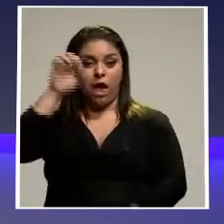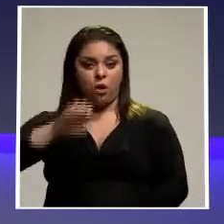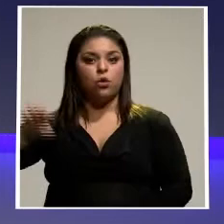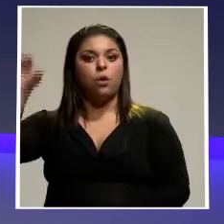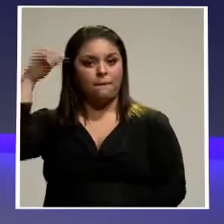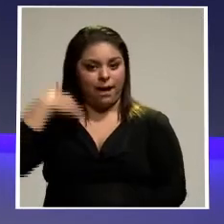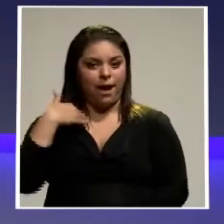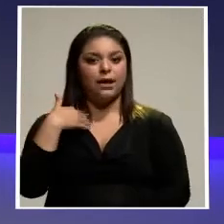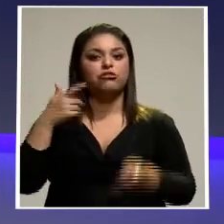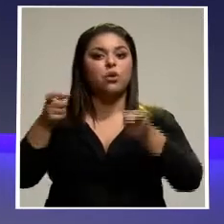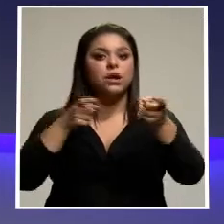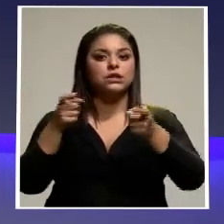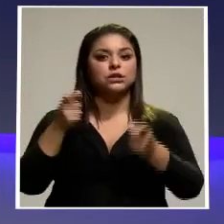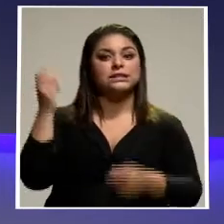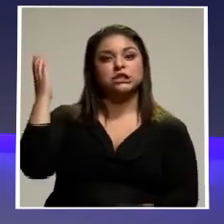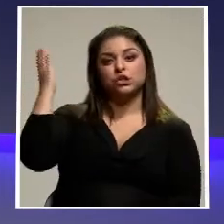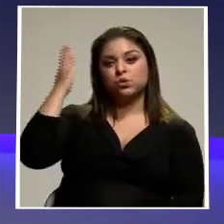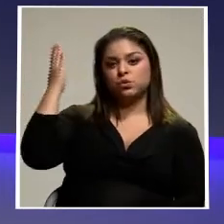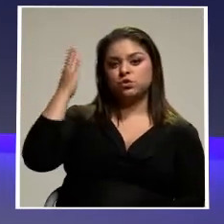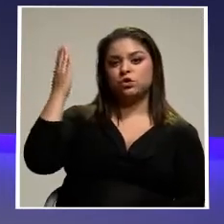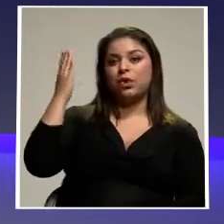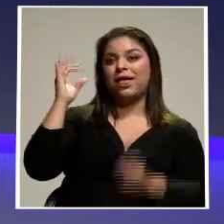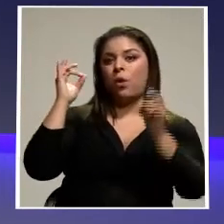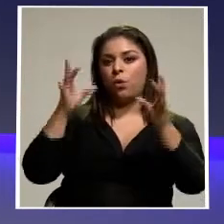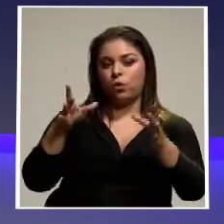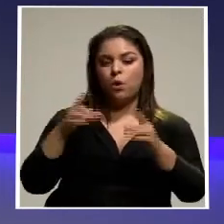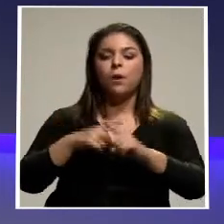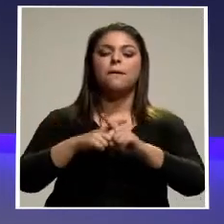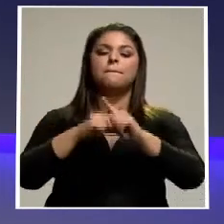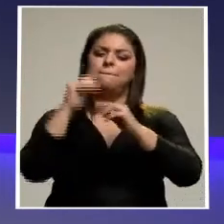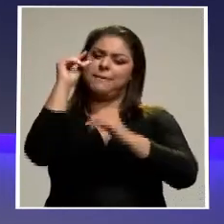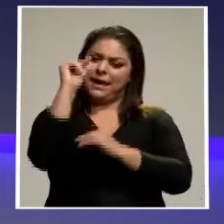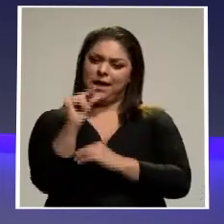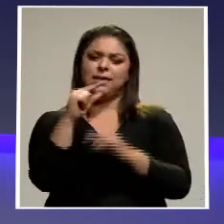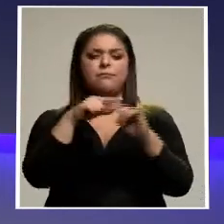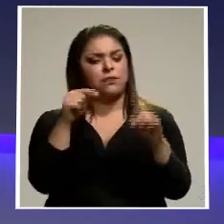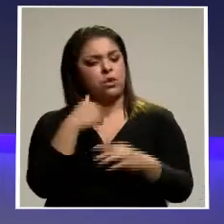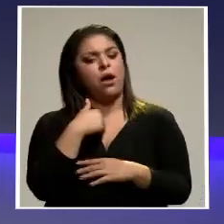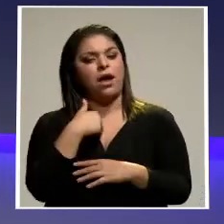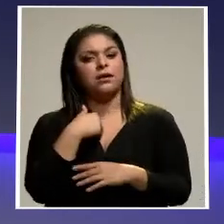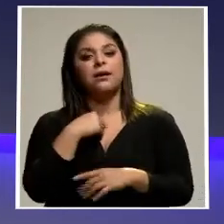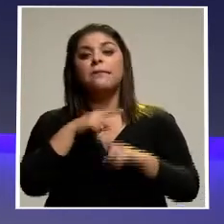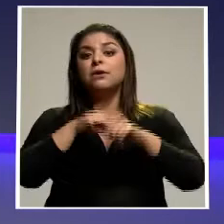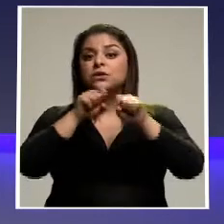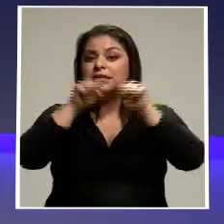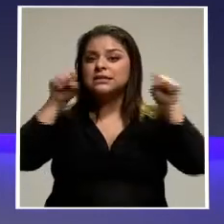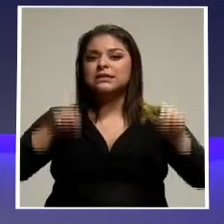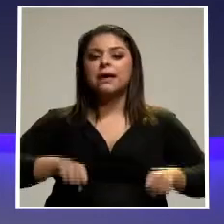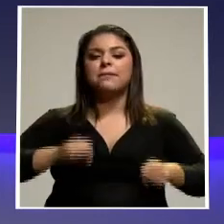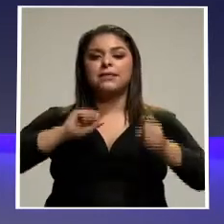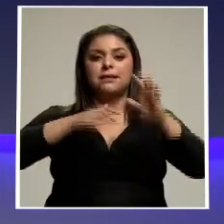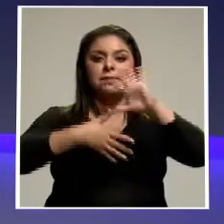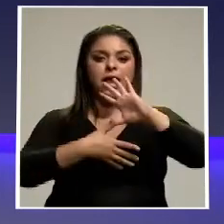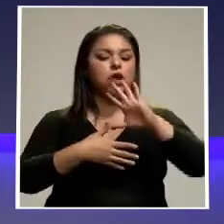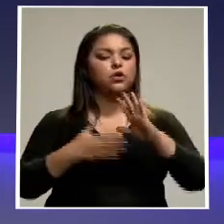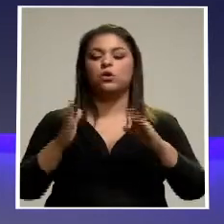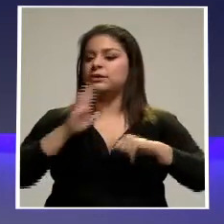odio, mínima, pero la hay, pero en el sistema interamericano no se permite la